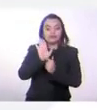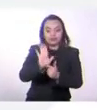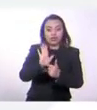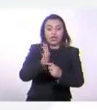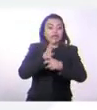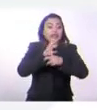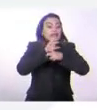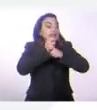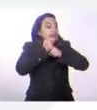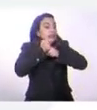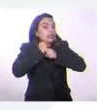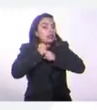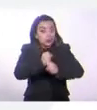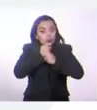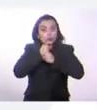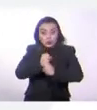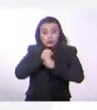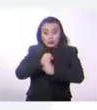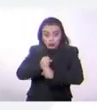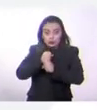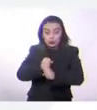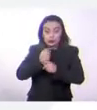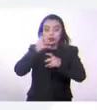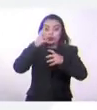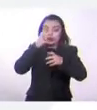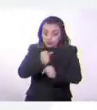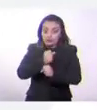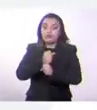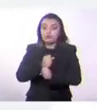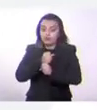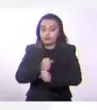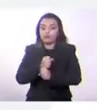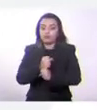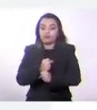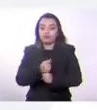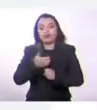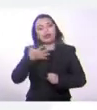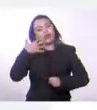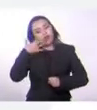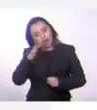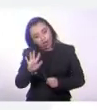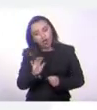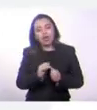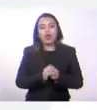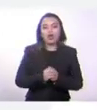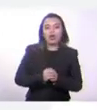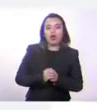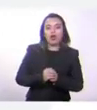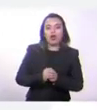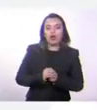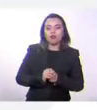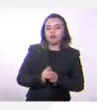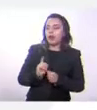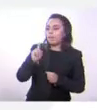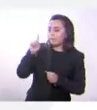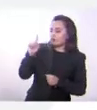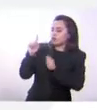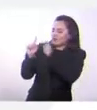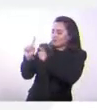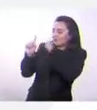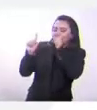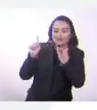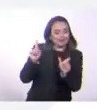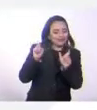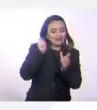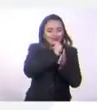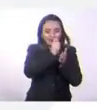ejemplificación, citas de autoridad. ¿Por qué? Porque una argumentación que esté sustentada con